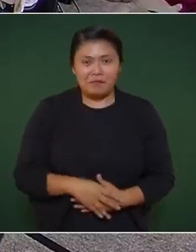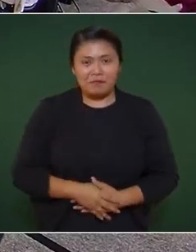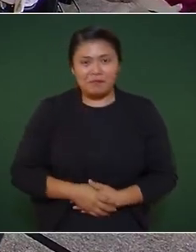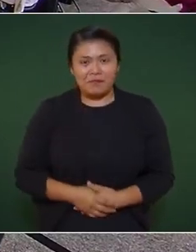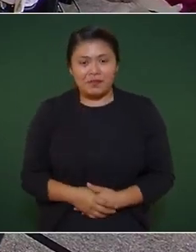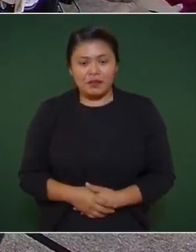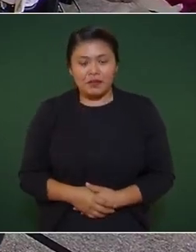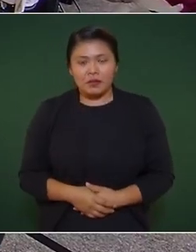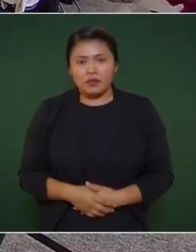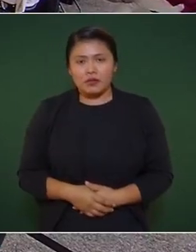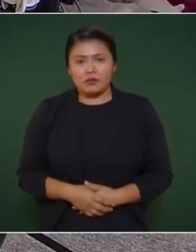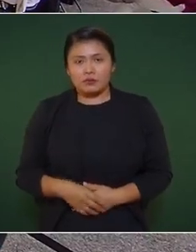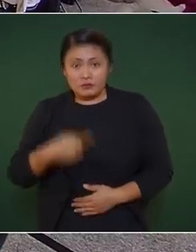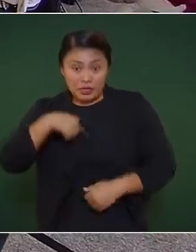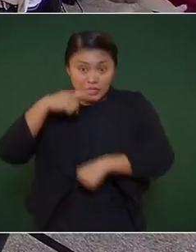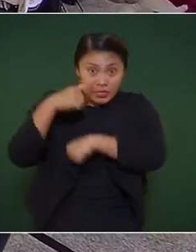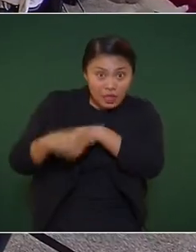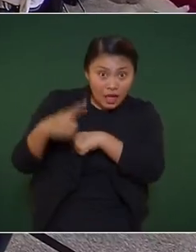No afectó.